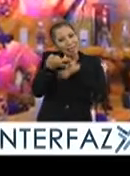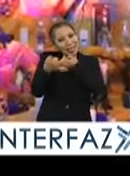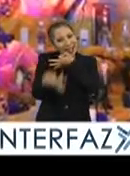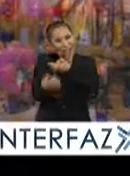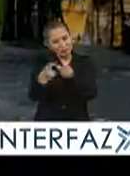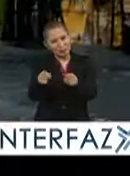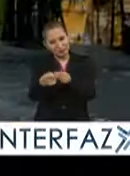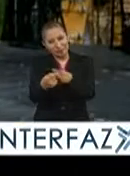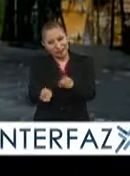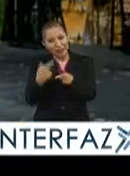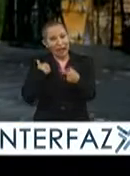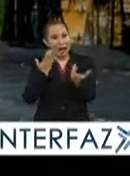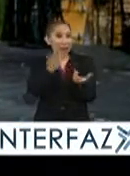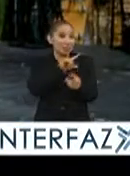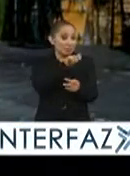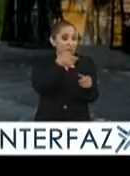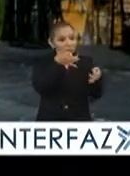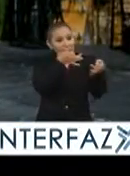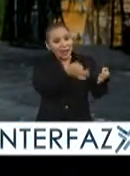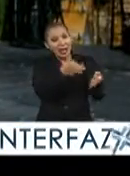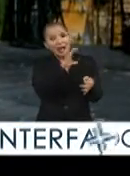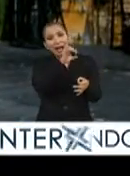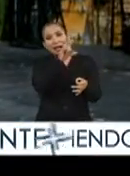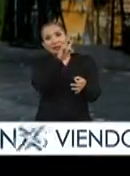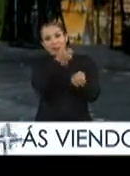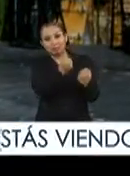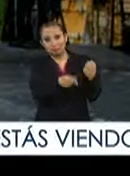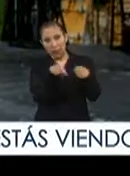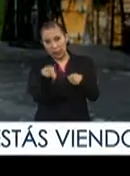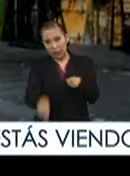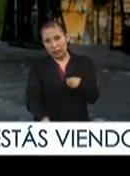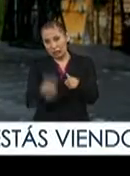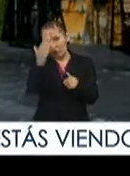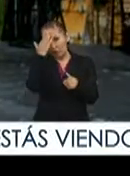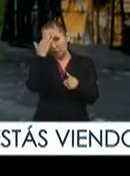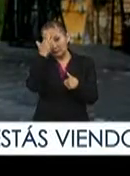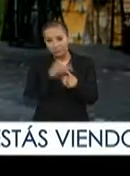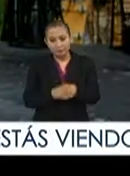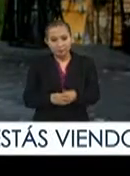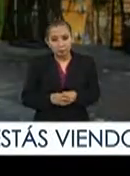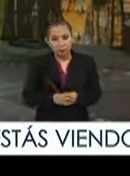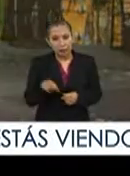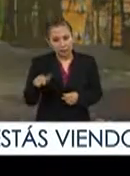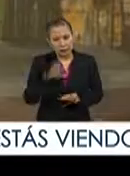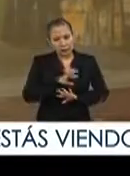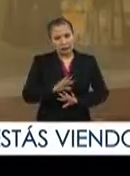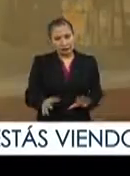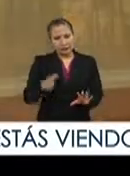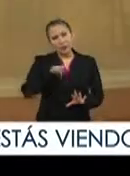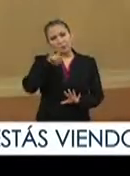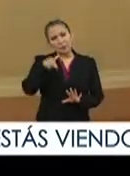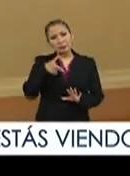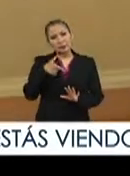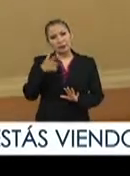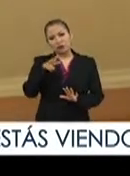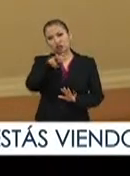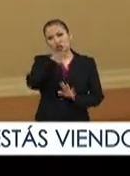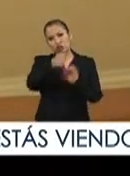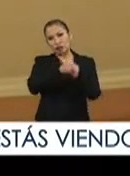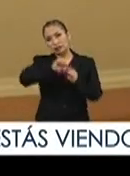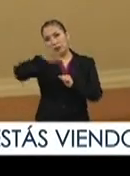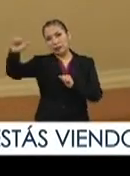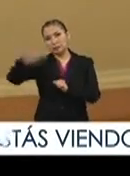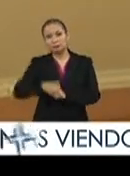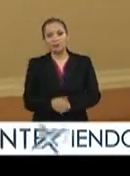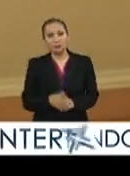Ya la música clásica, la música erudita, como aquí conocen, ya fue de 18 años para